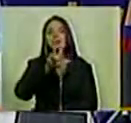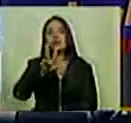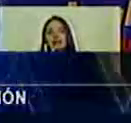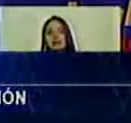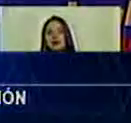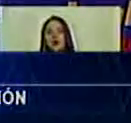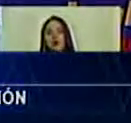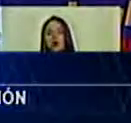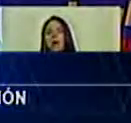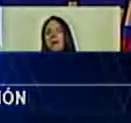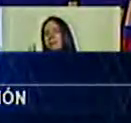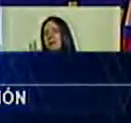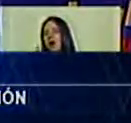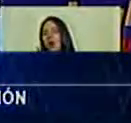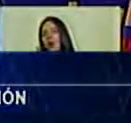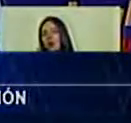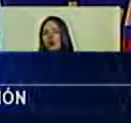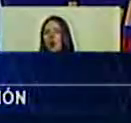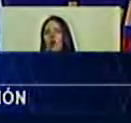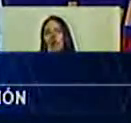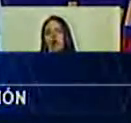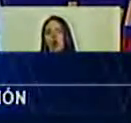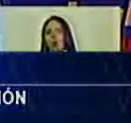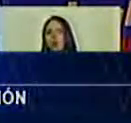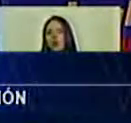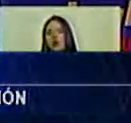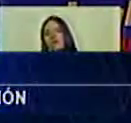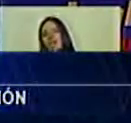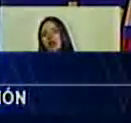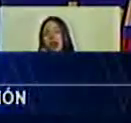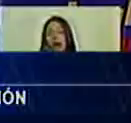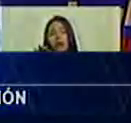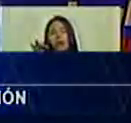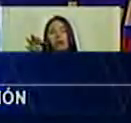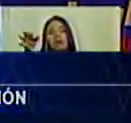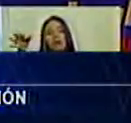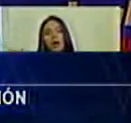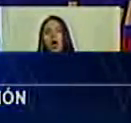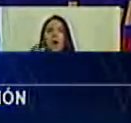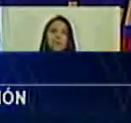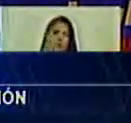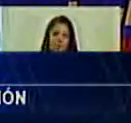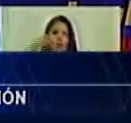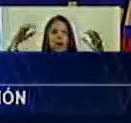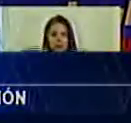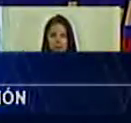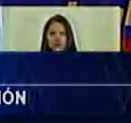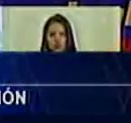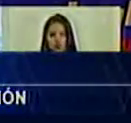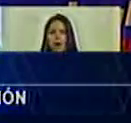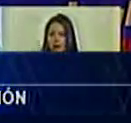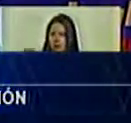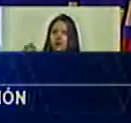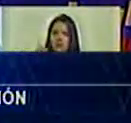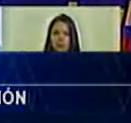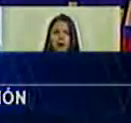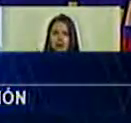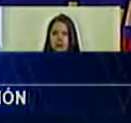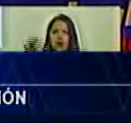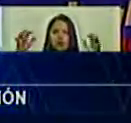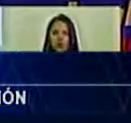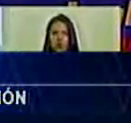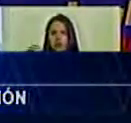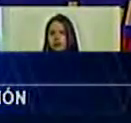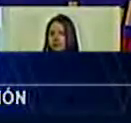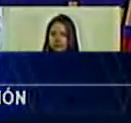resultados, exceptuando 1 o 2 municipios que en razón de las distancias de lluvias que tuvimos el día de ayer, no